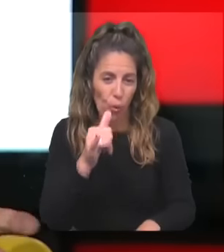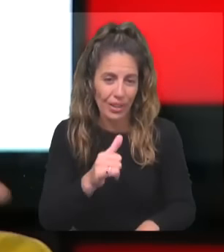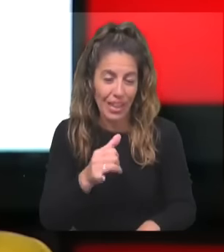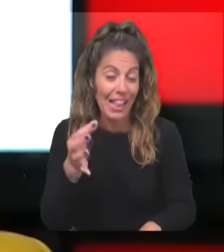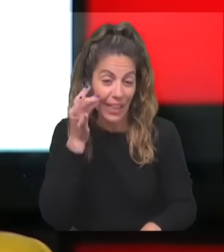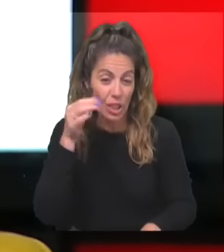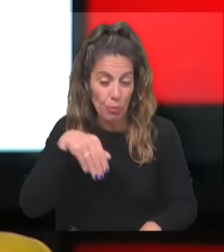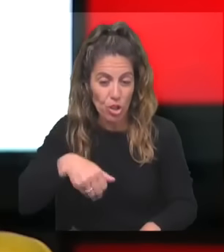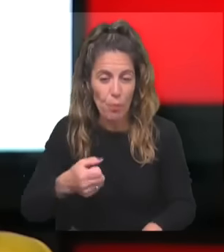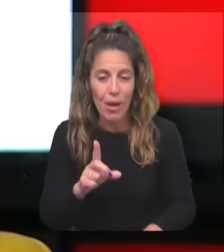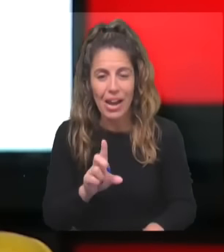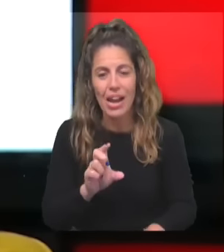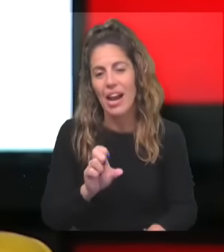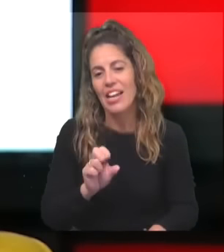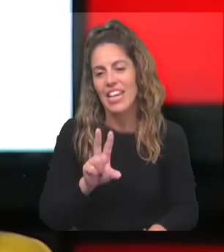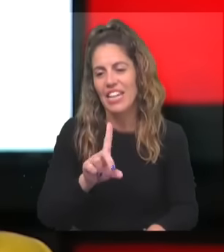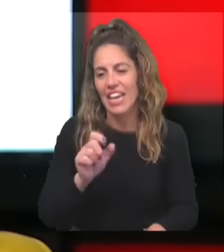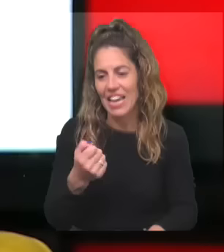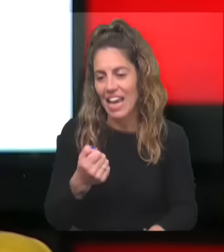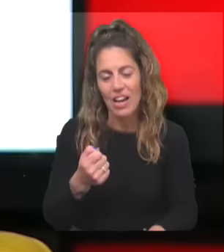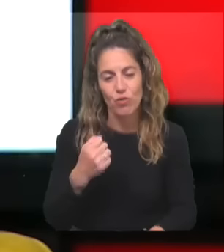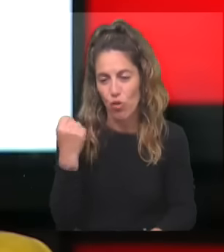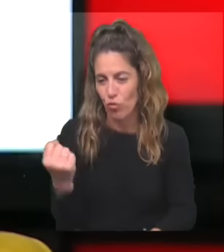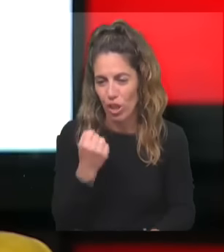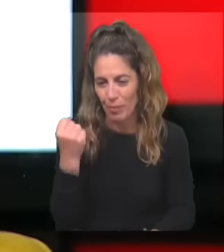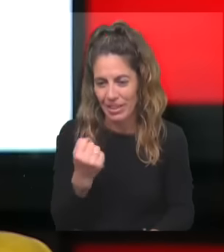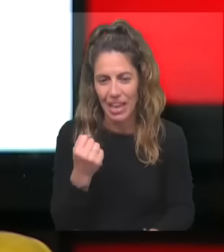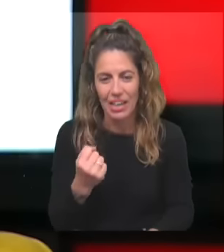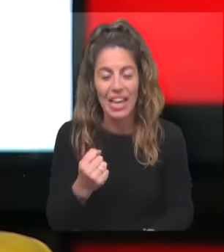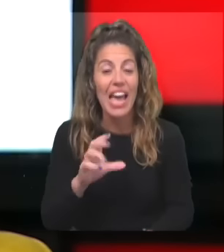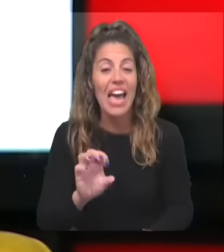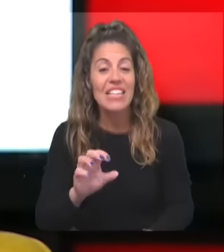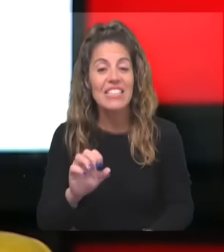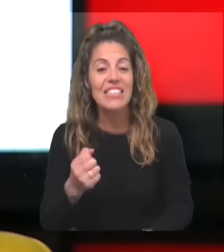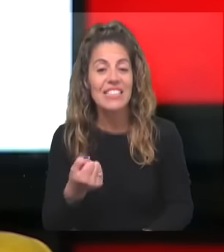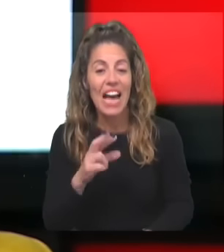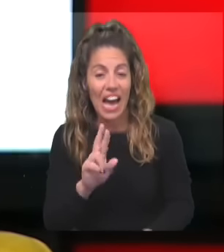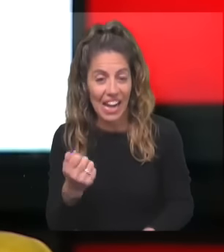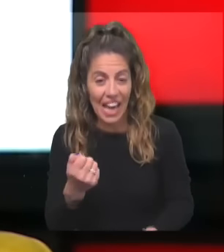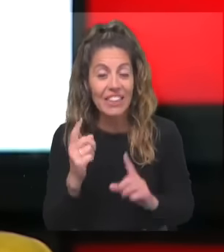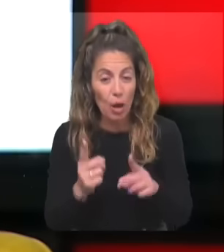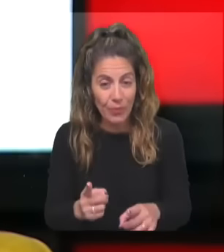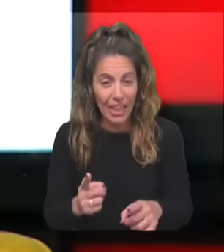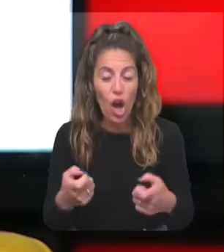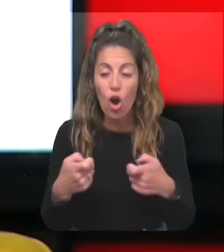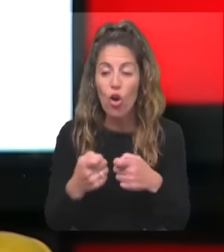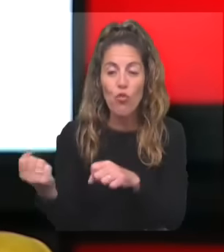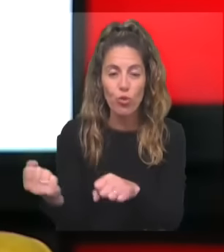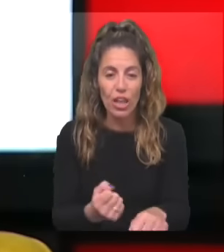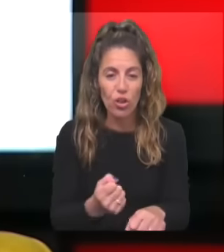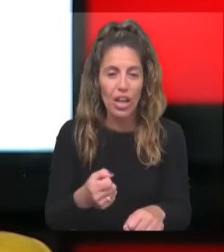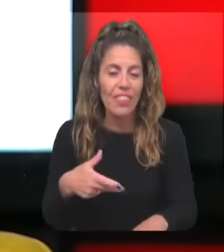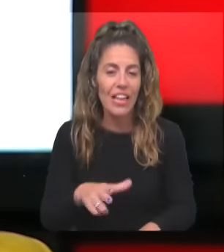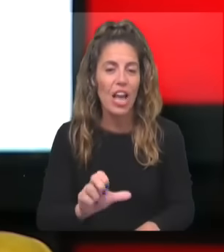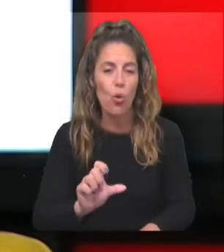fue fundamental, hasta el final. Y Sara también, Sara es cofundadora de La Huella, compañera de vida de